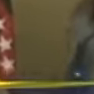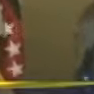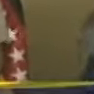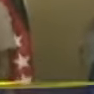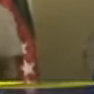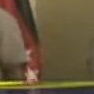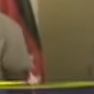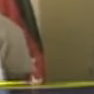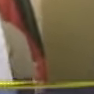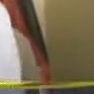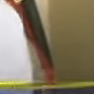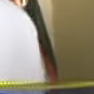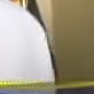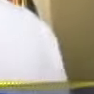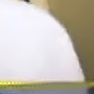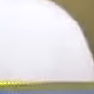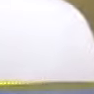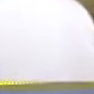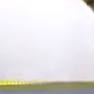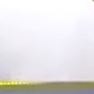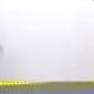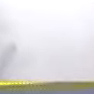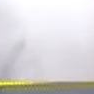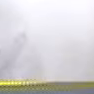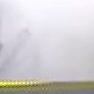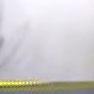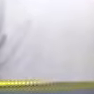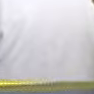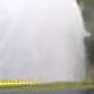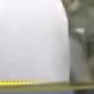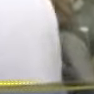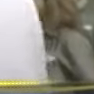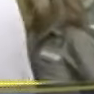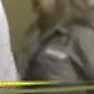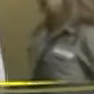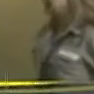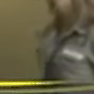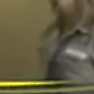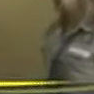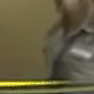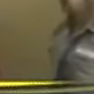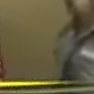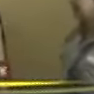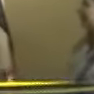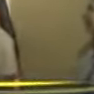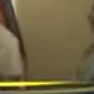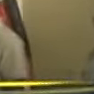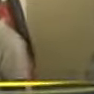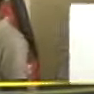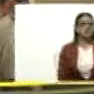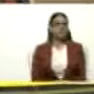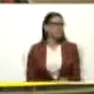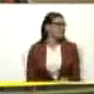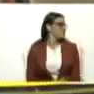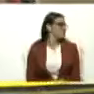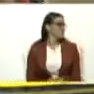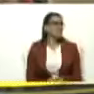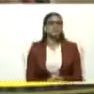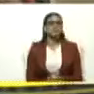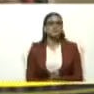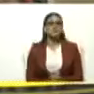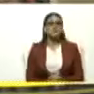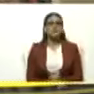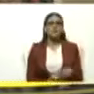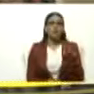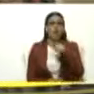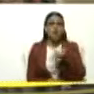Roque Pinto, que él luchaba por nuestra patria en las batallas independentistas, que se unió ya a